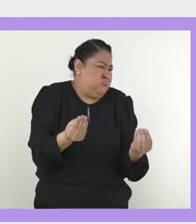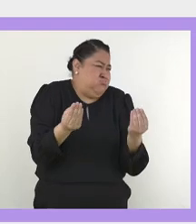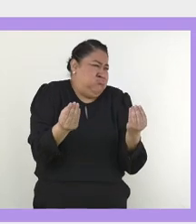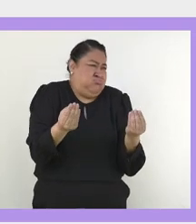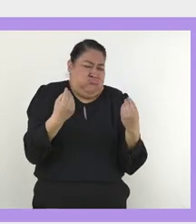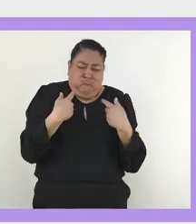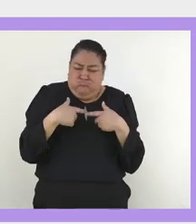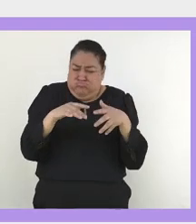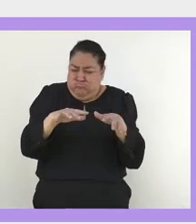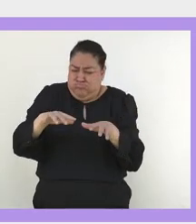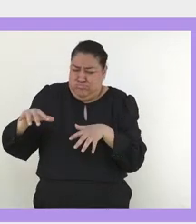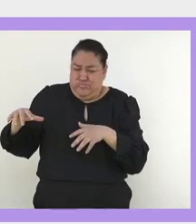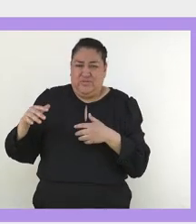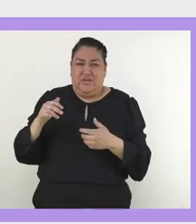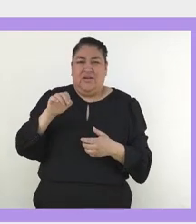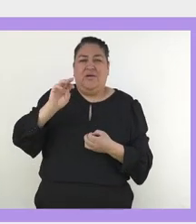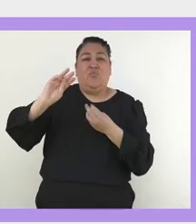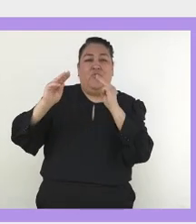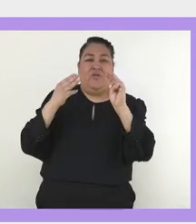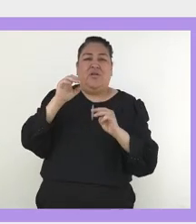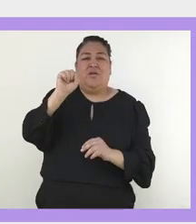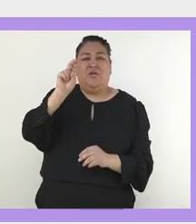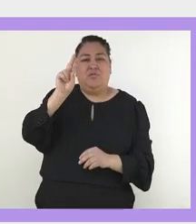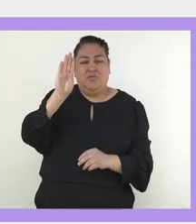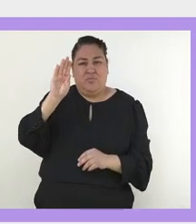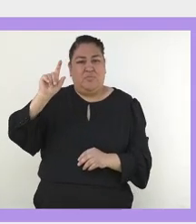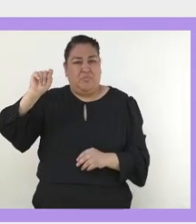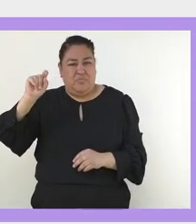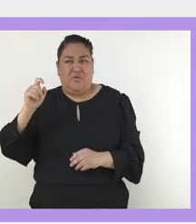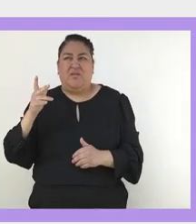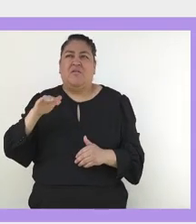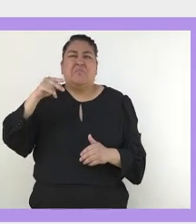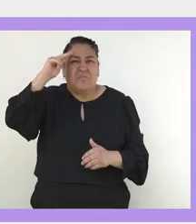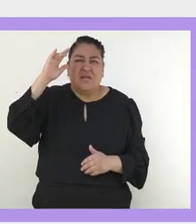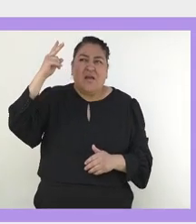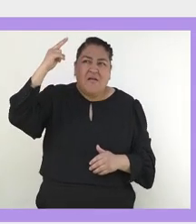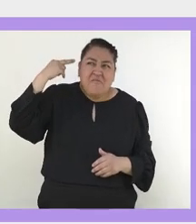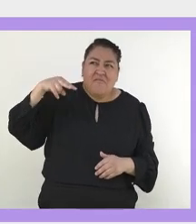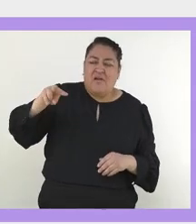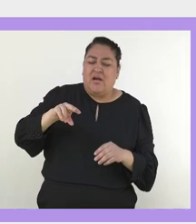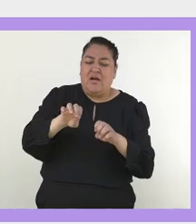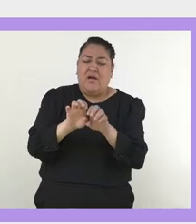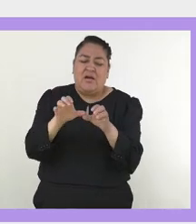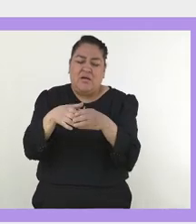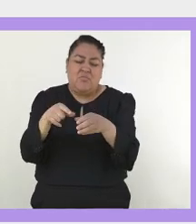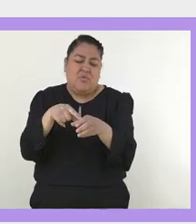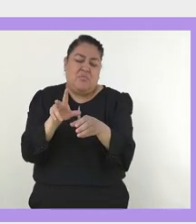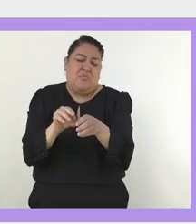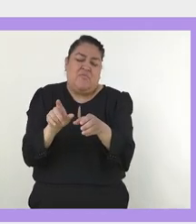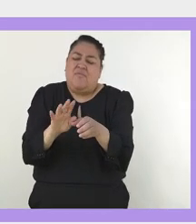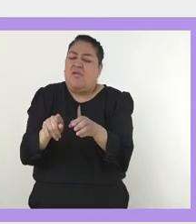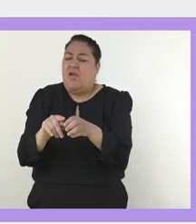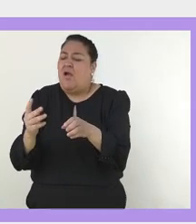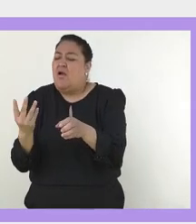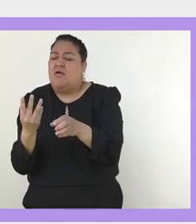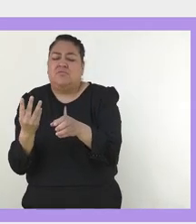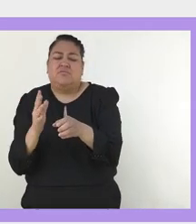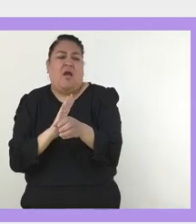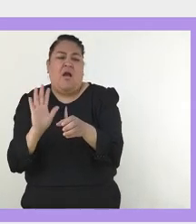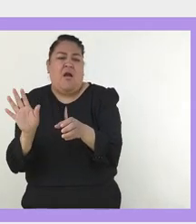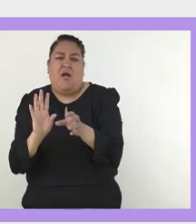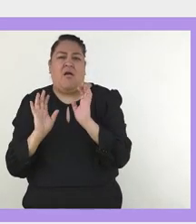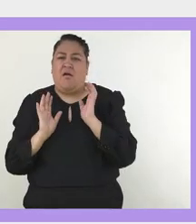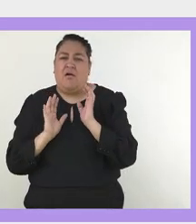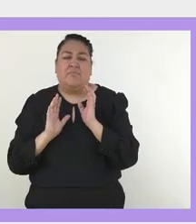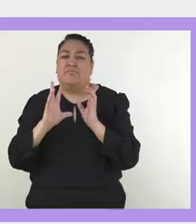un mundial de sub-20 detrás de una gira no de repente te quedas como con la imagen de la cancha si el cuerpo técnico y jugadoras pero el trabajo